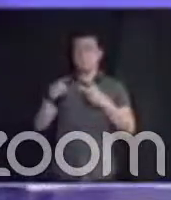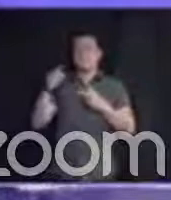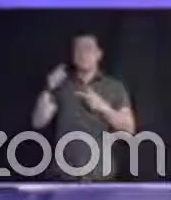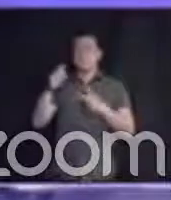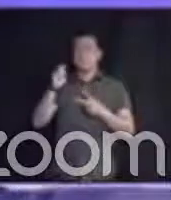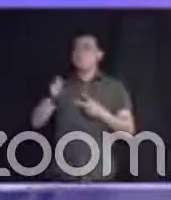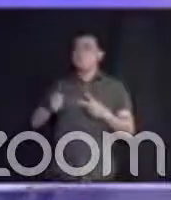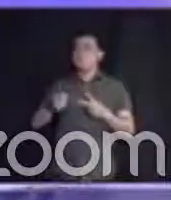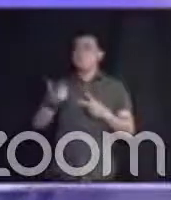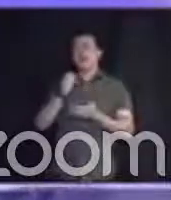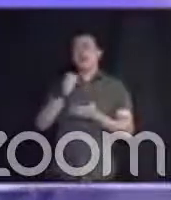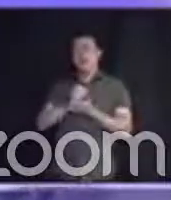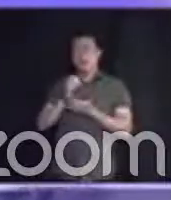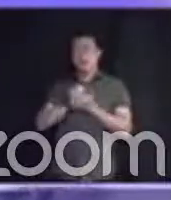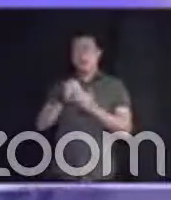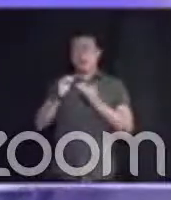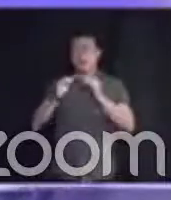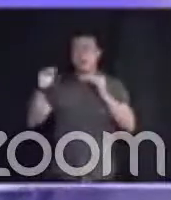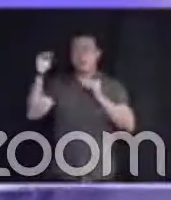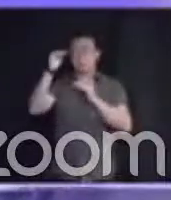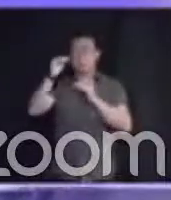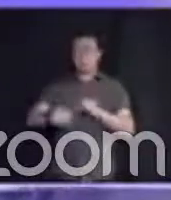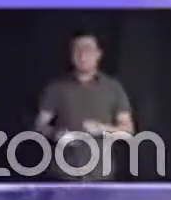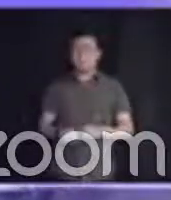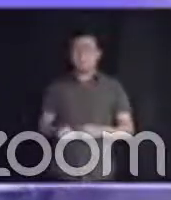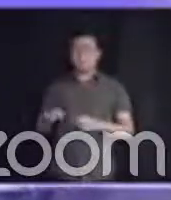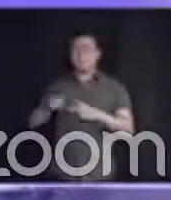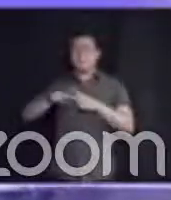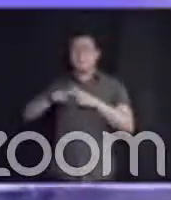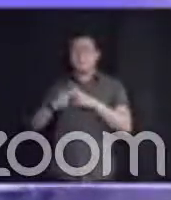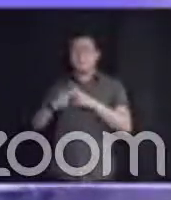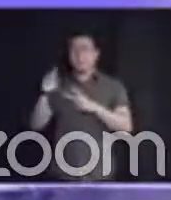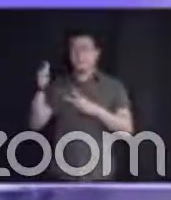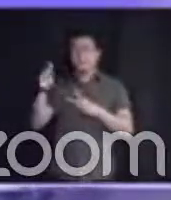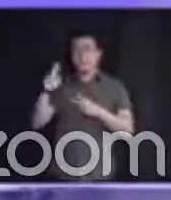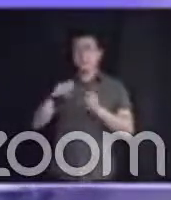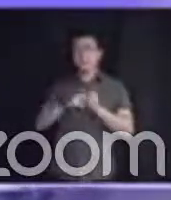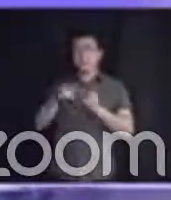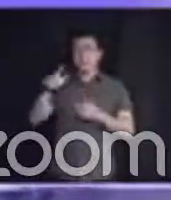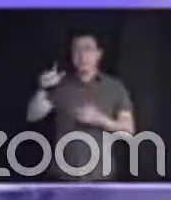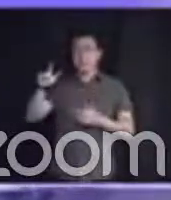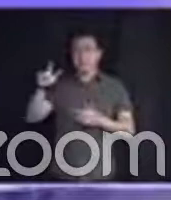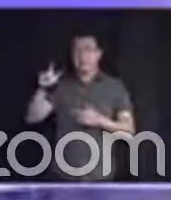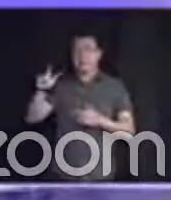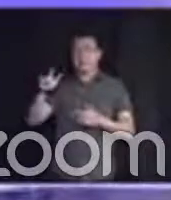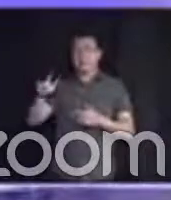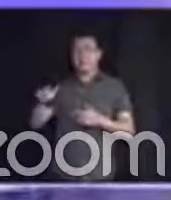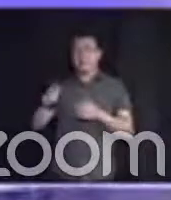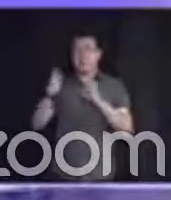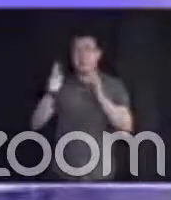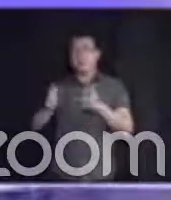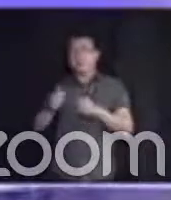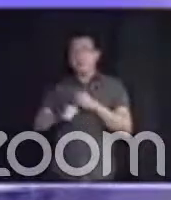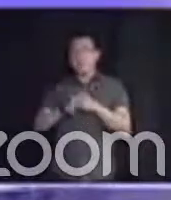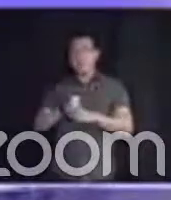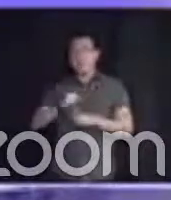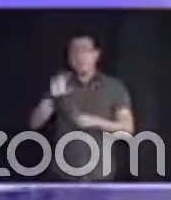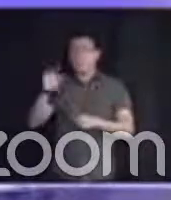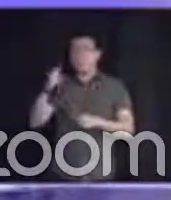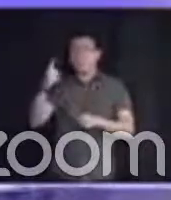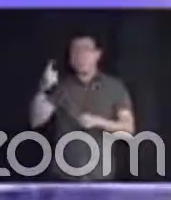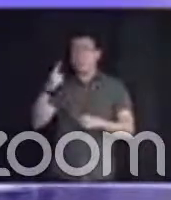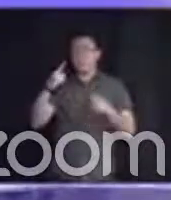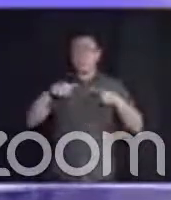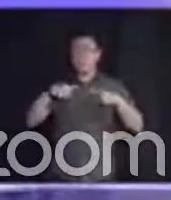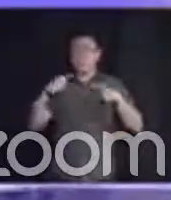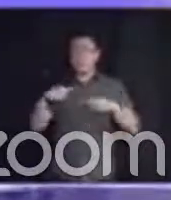Rudy Garibay, también oro, bueno, son Oro Supreme. Ingresaron en mayo del 2017. Este